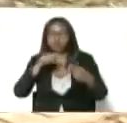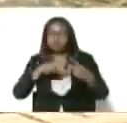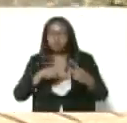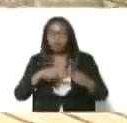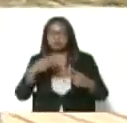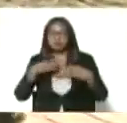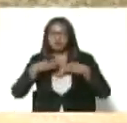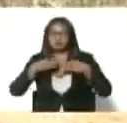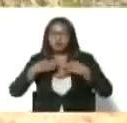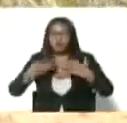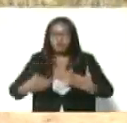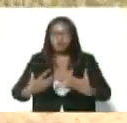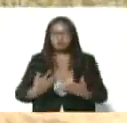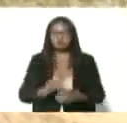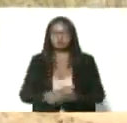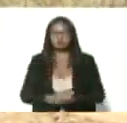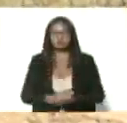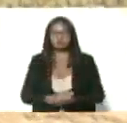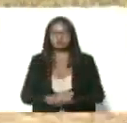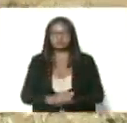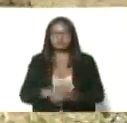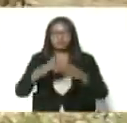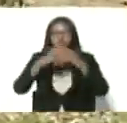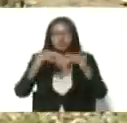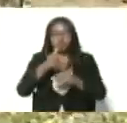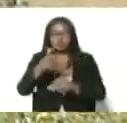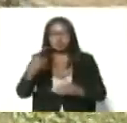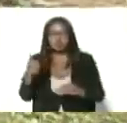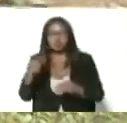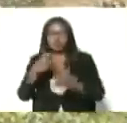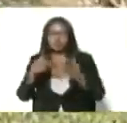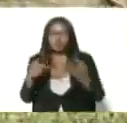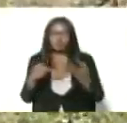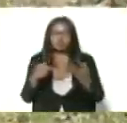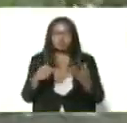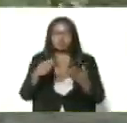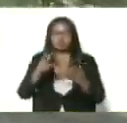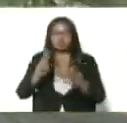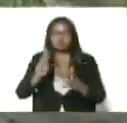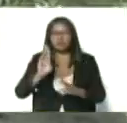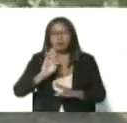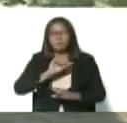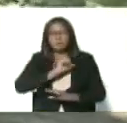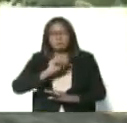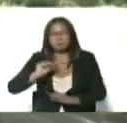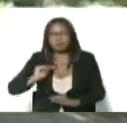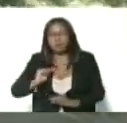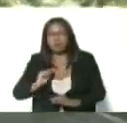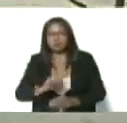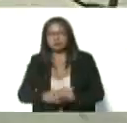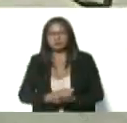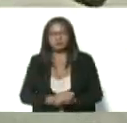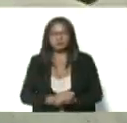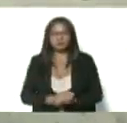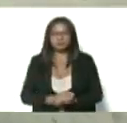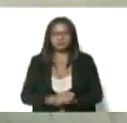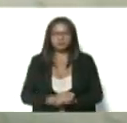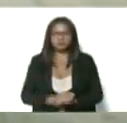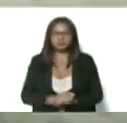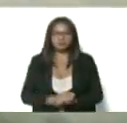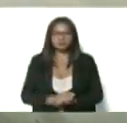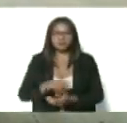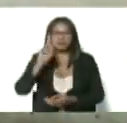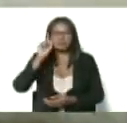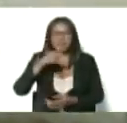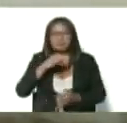ropa de su vestimenta de su atención propiamente de sus útiles personales y bueno y combinarlo con su